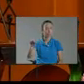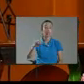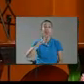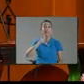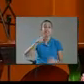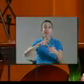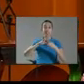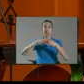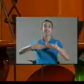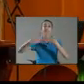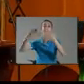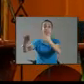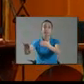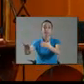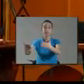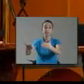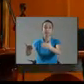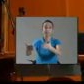¿Se bajó el nivel de animal?